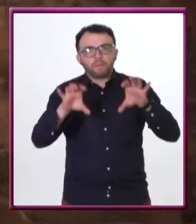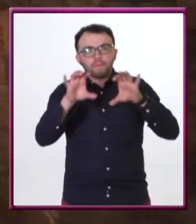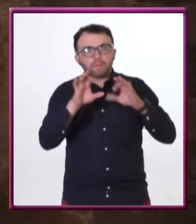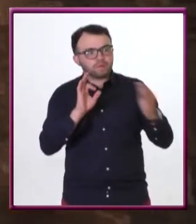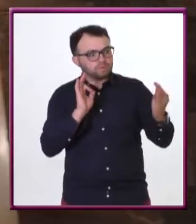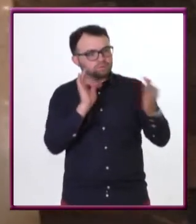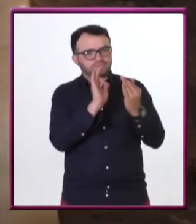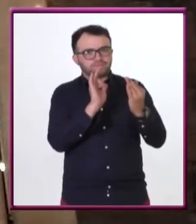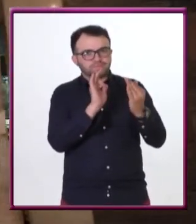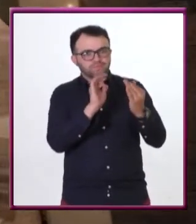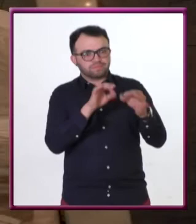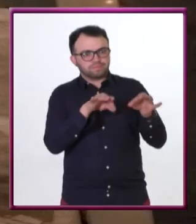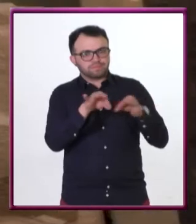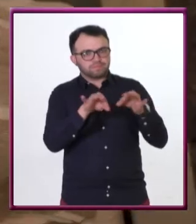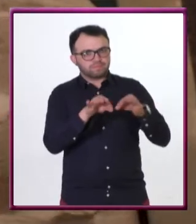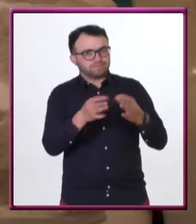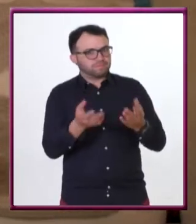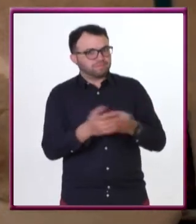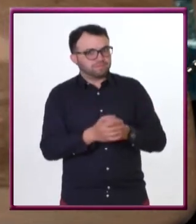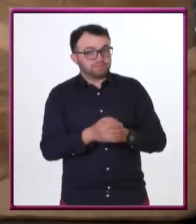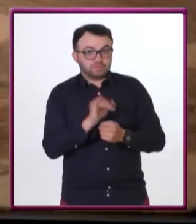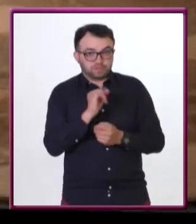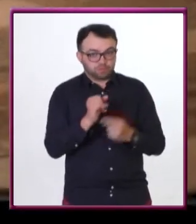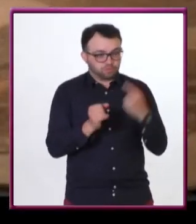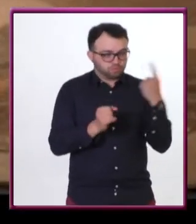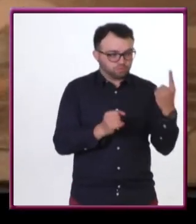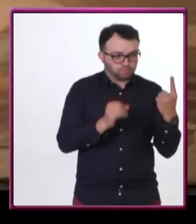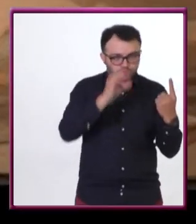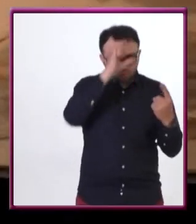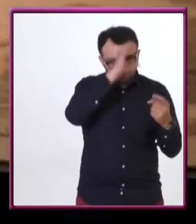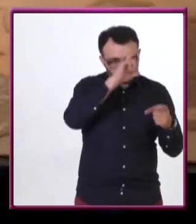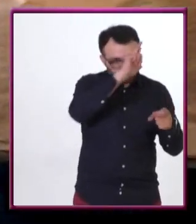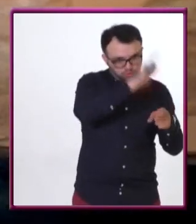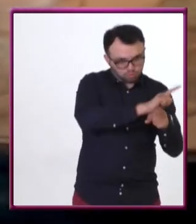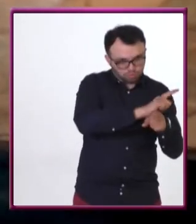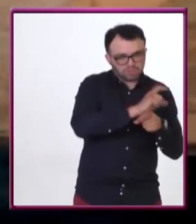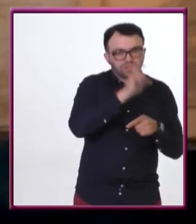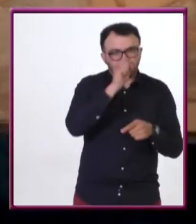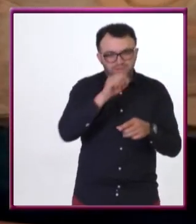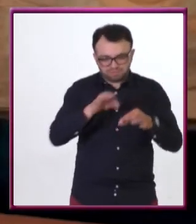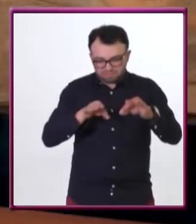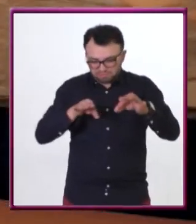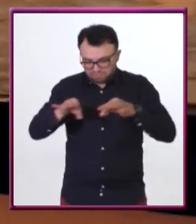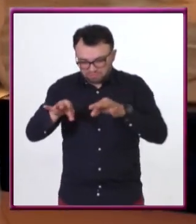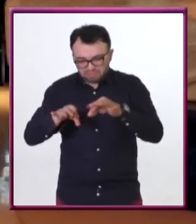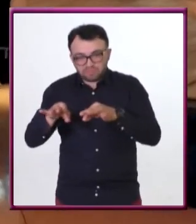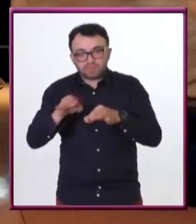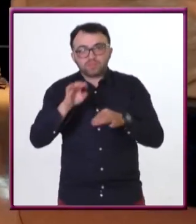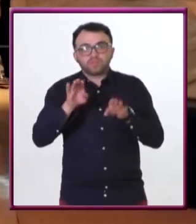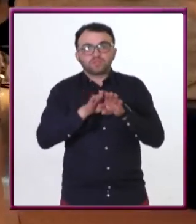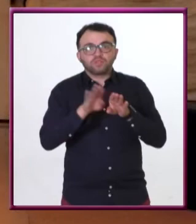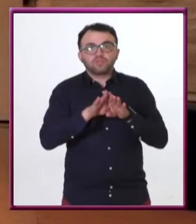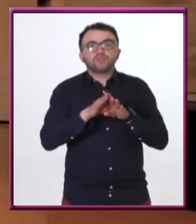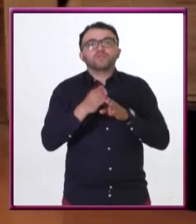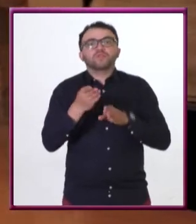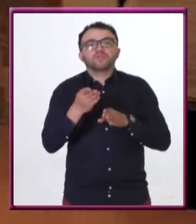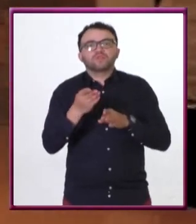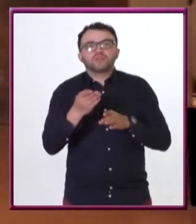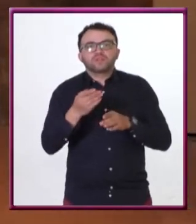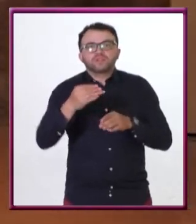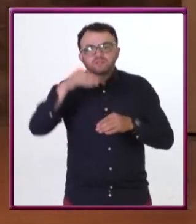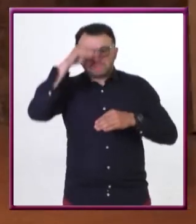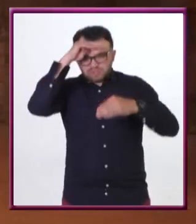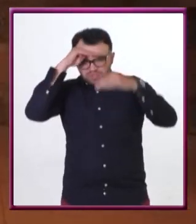interesa. Pues sí, por un lado está lo cultural. El ajedrez es símbolo de inteligencia, estrategia, cautela y a veces